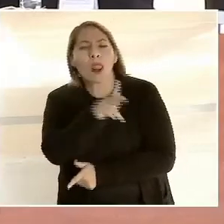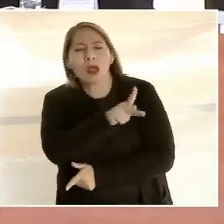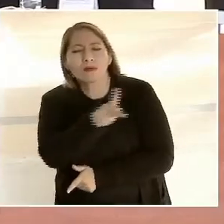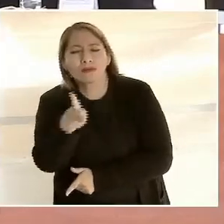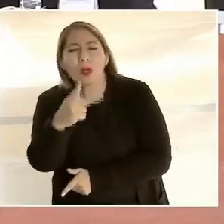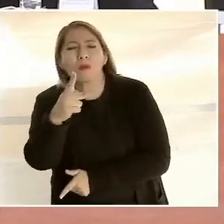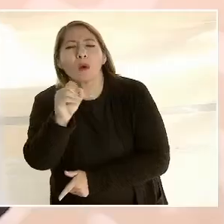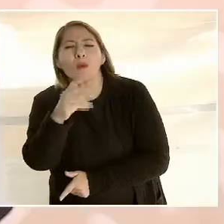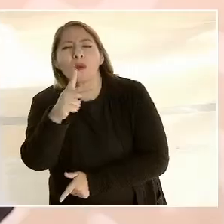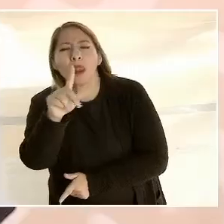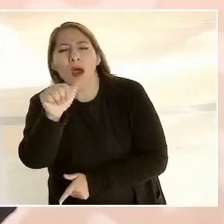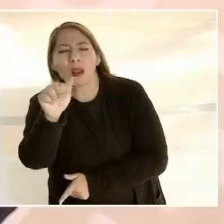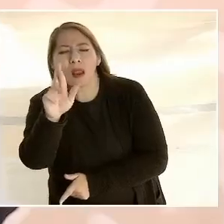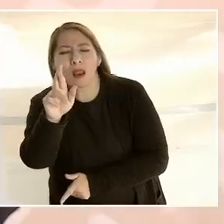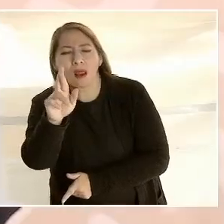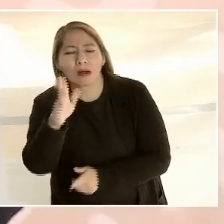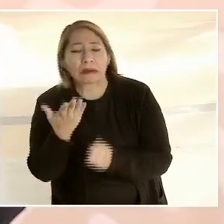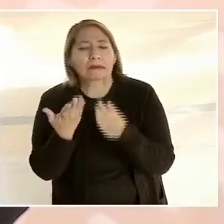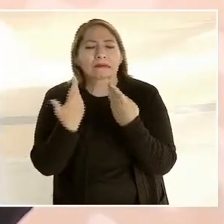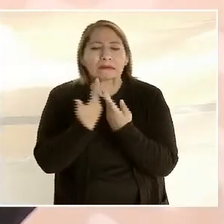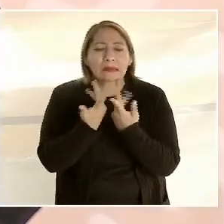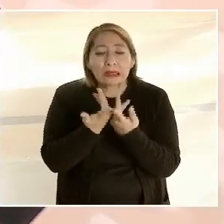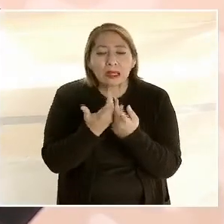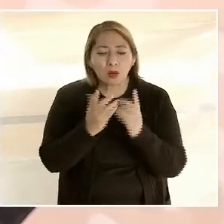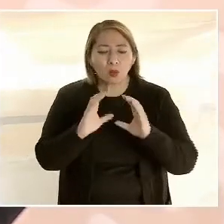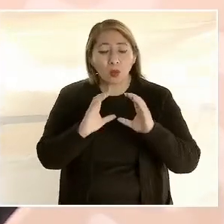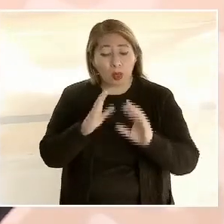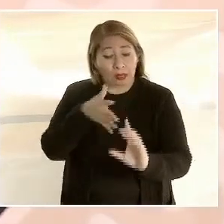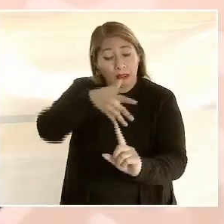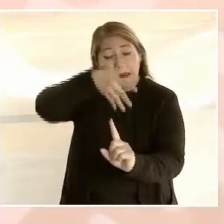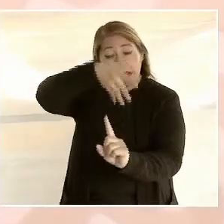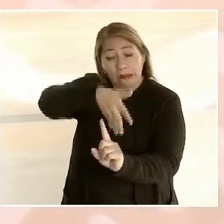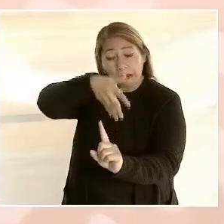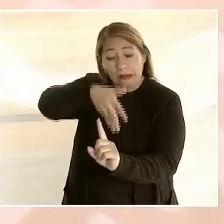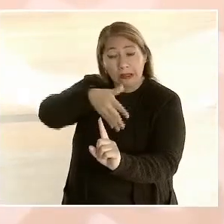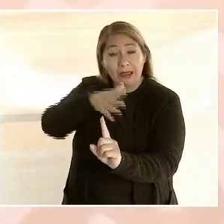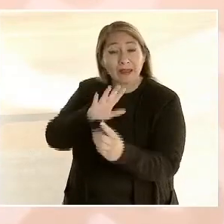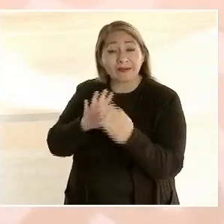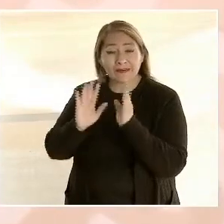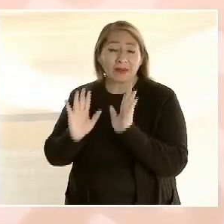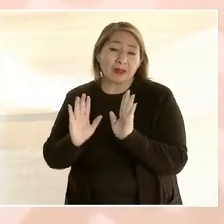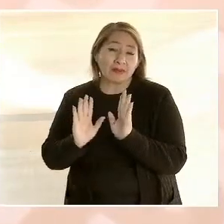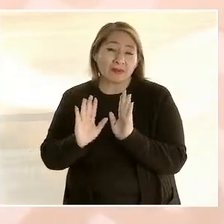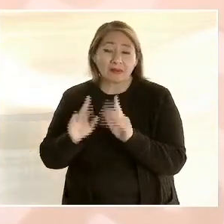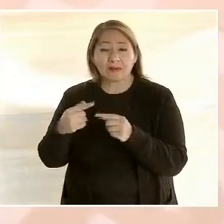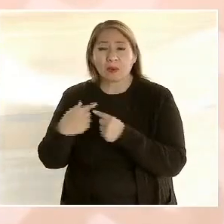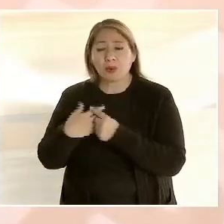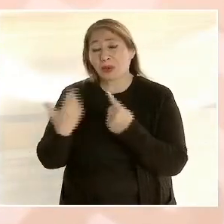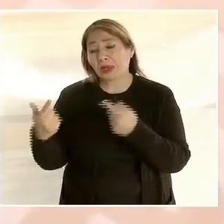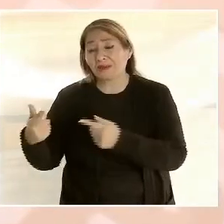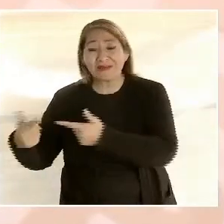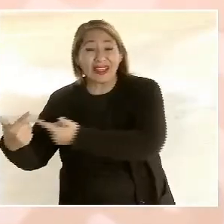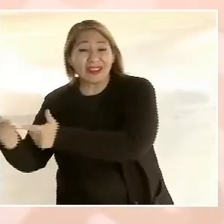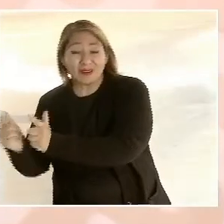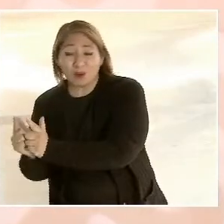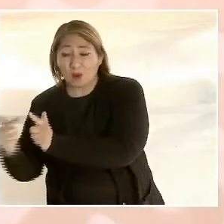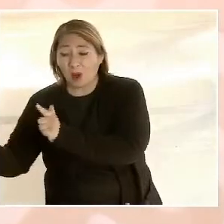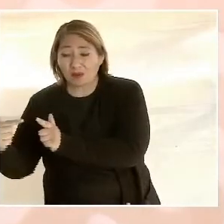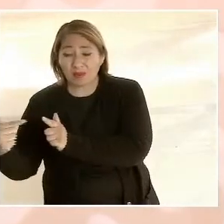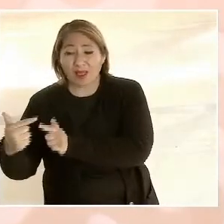que lo respaldara frente a los ataques del grupo